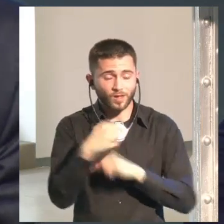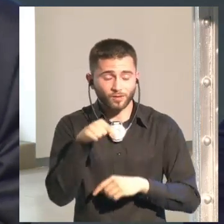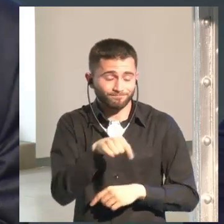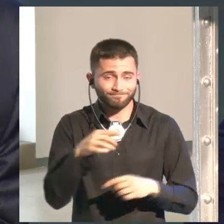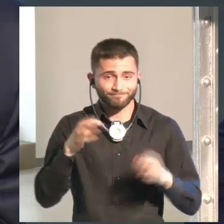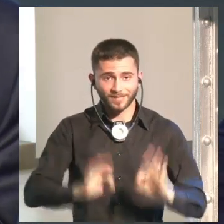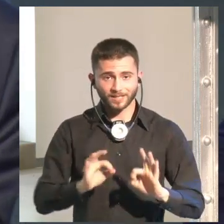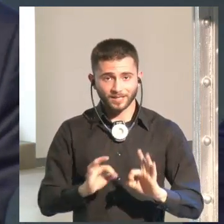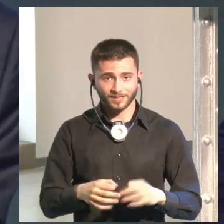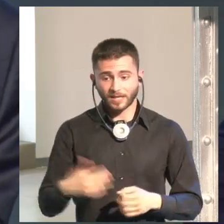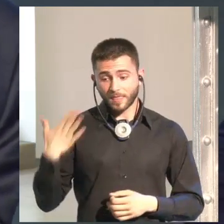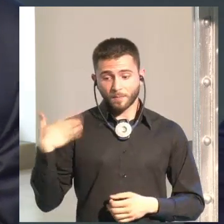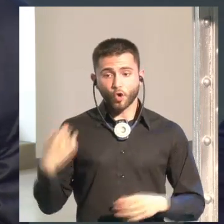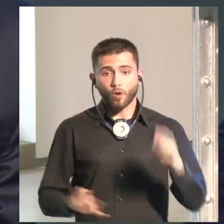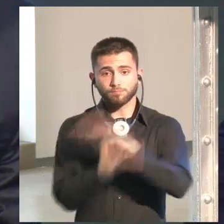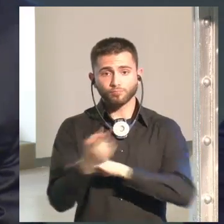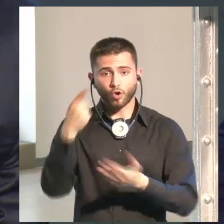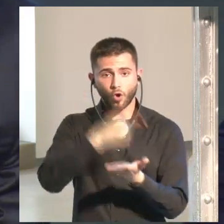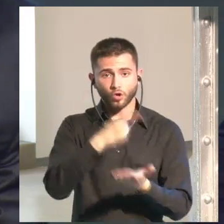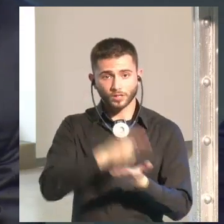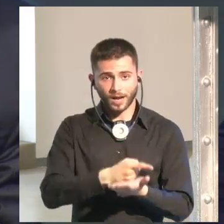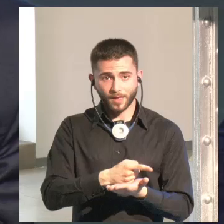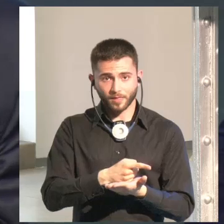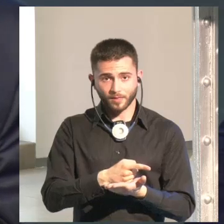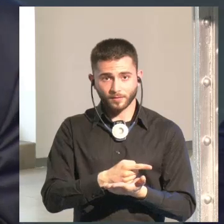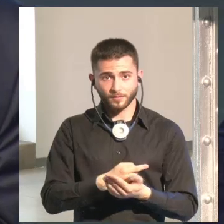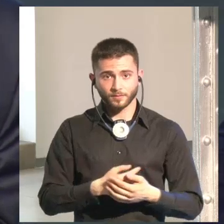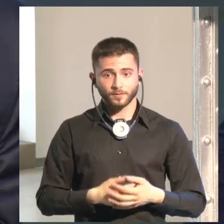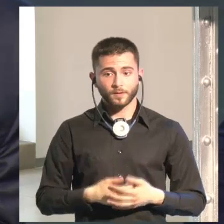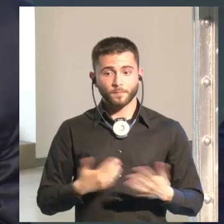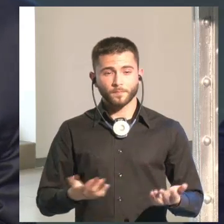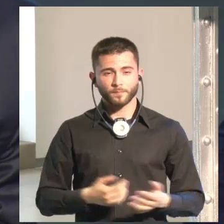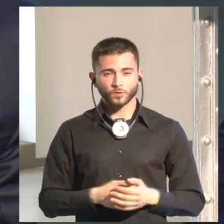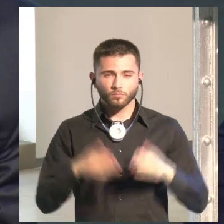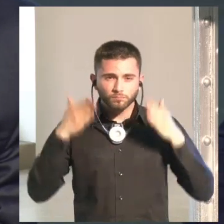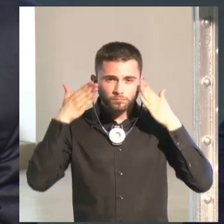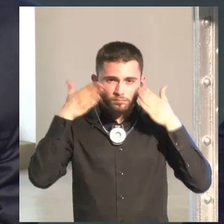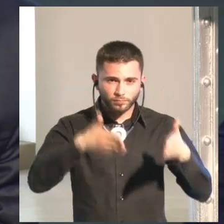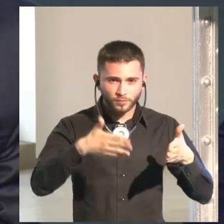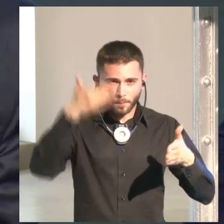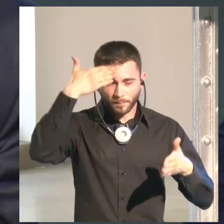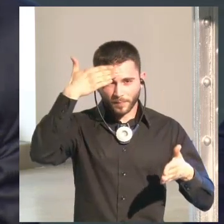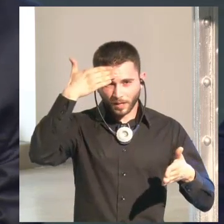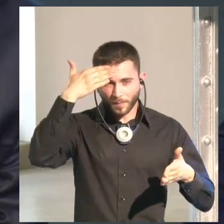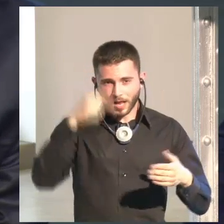Y volvió a pasar hace pocos días. Pero esto nos ilustra un aspecto central, que es el